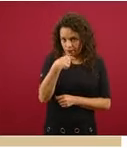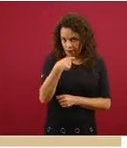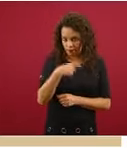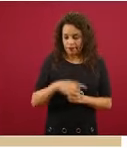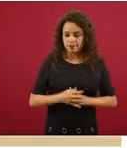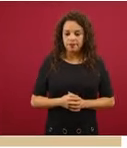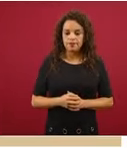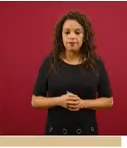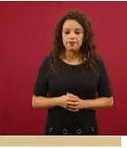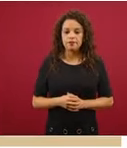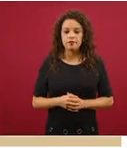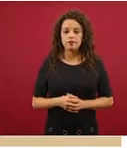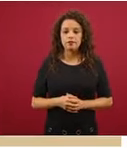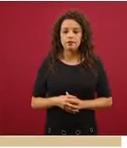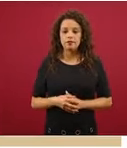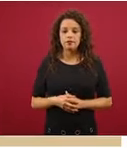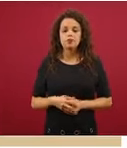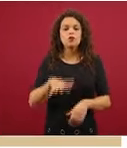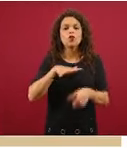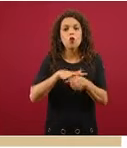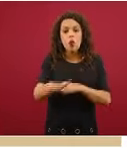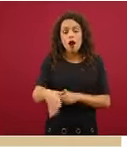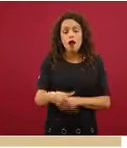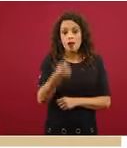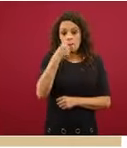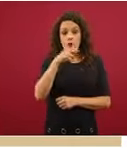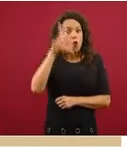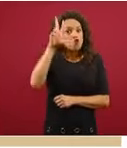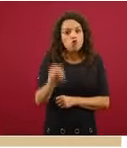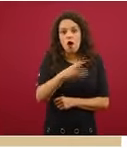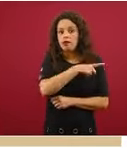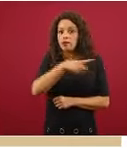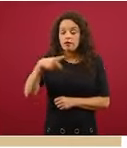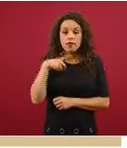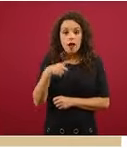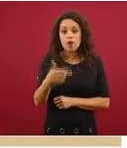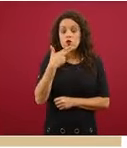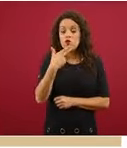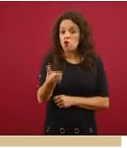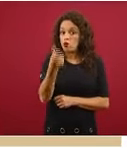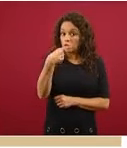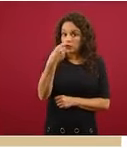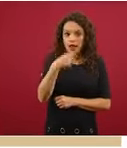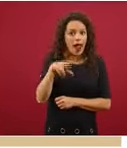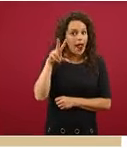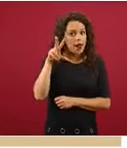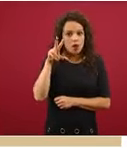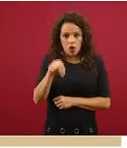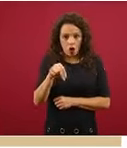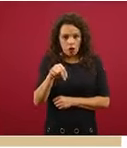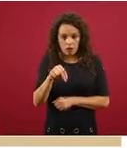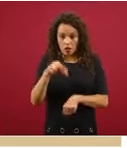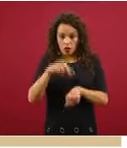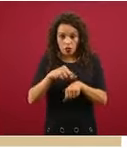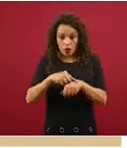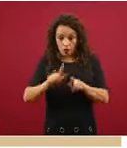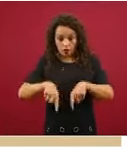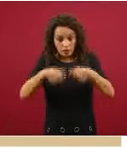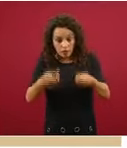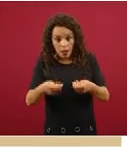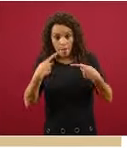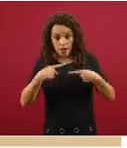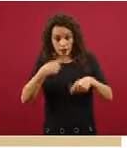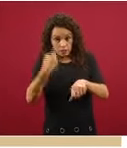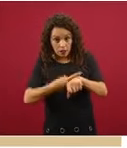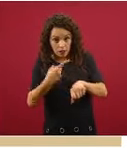¿Qué medicamentos no debemos utilizar? ¿Qué medicamentos como médicos no debemos prescribir para